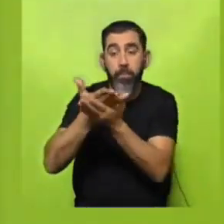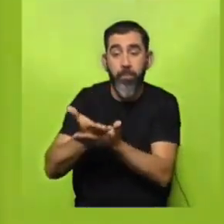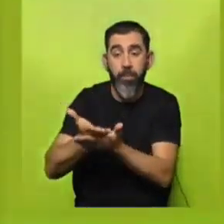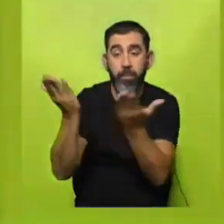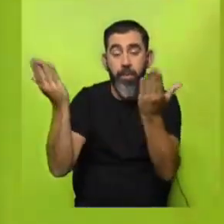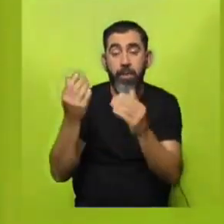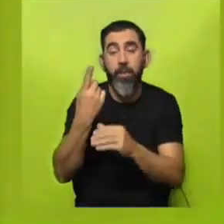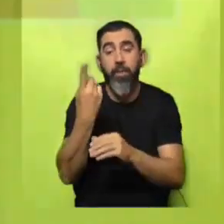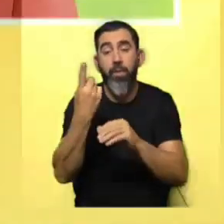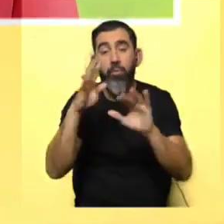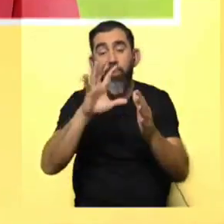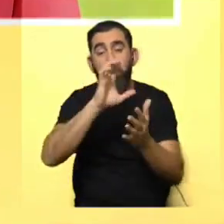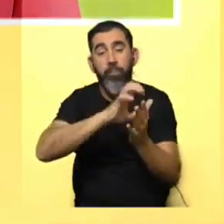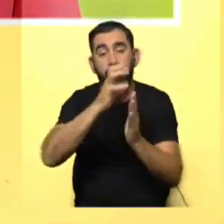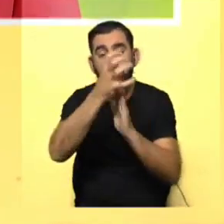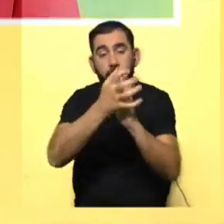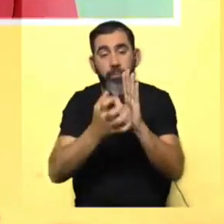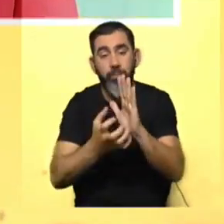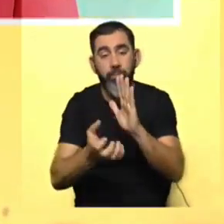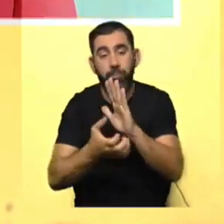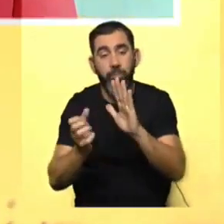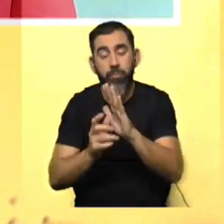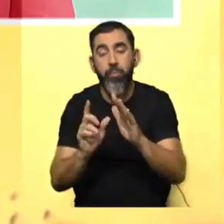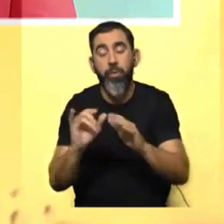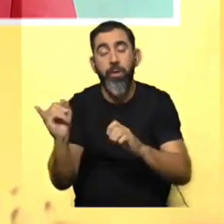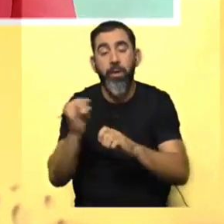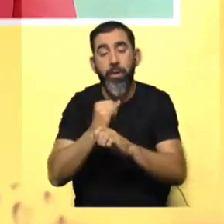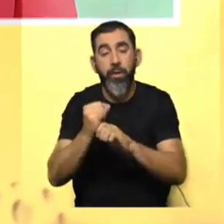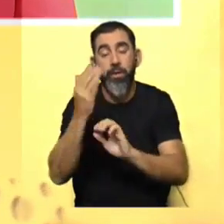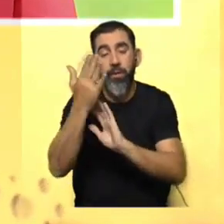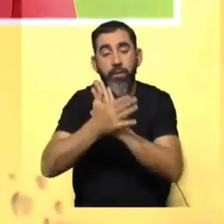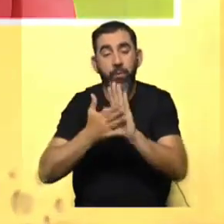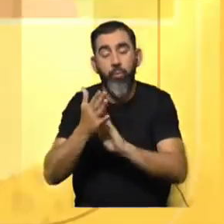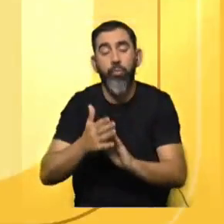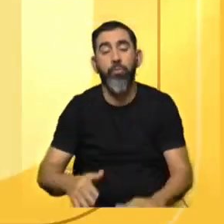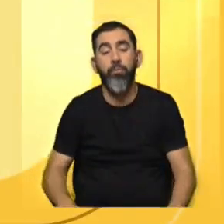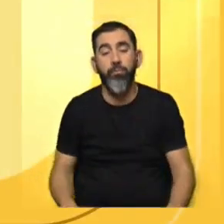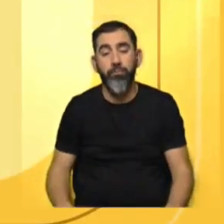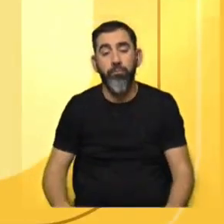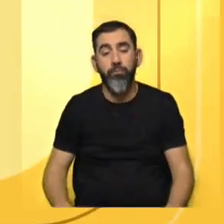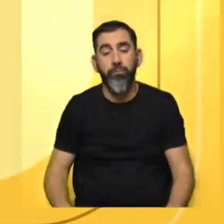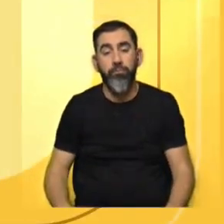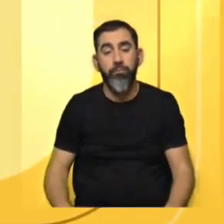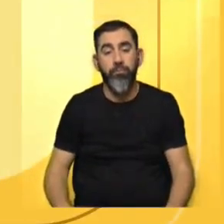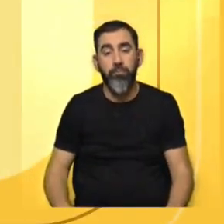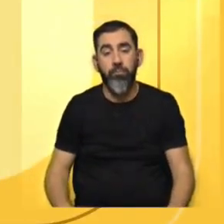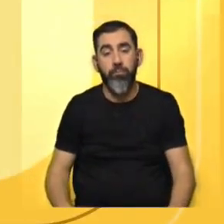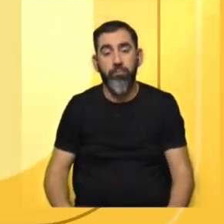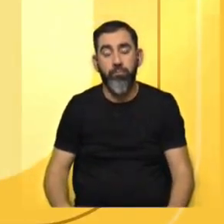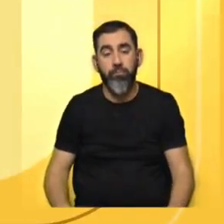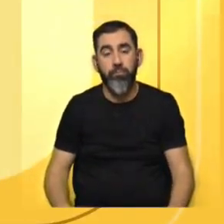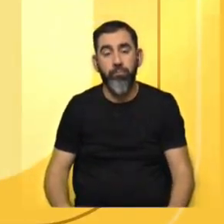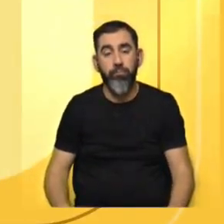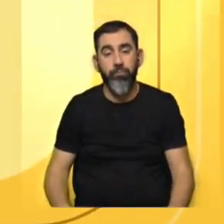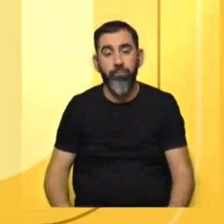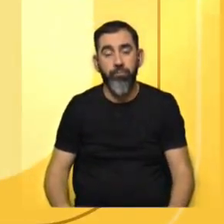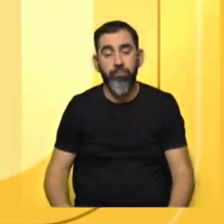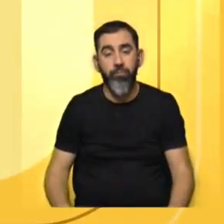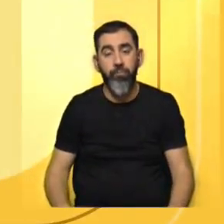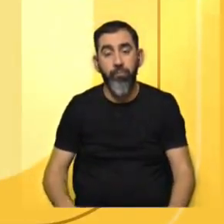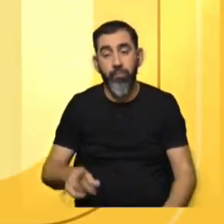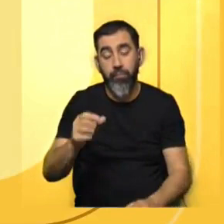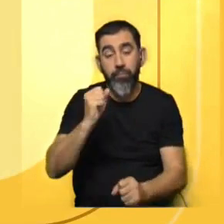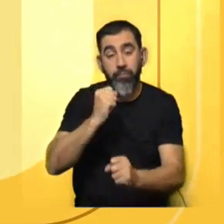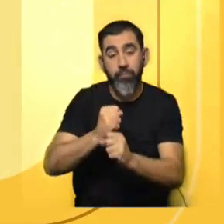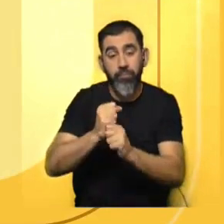las 19 estaciones meteorológicas que tiene el Instituto Uruguayo de Meteorología. Estas son convencionales, que es donde justamente trabajan